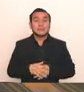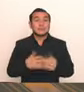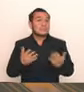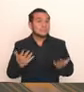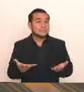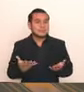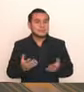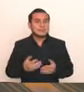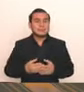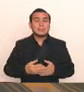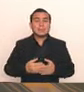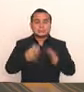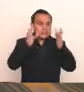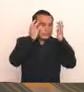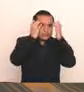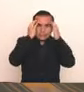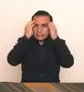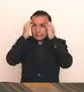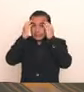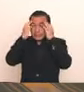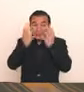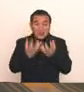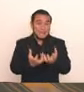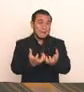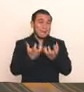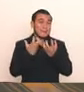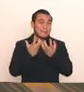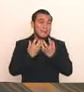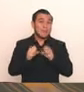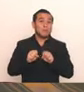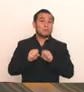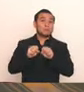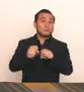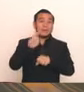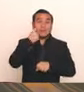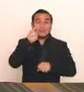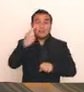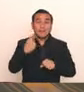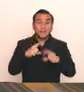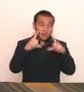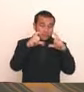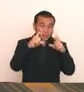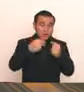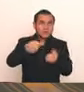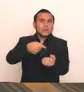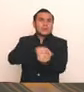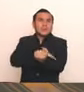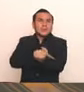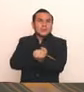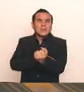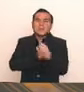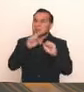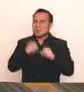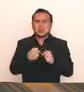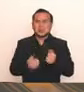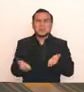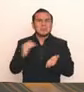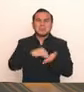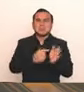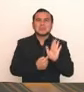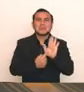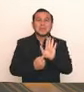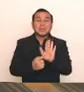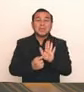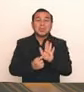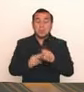pero hay algo que preocupó mucho más y es la cantidad de muertos las imágenes de los hospitales que no es necesario volverlos a poner los muertos